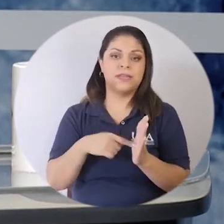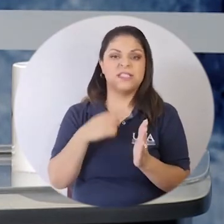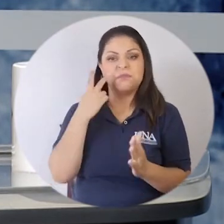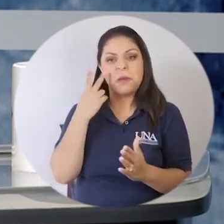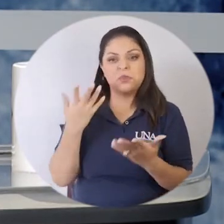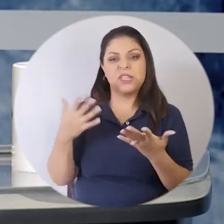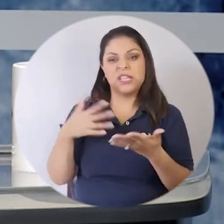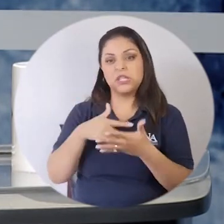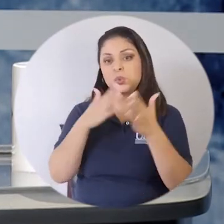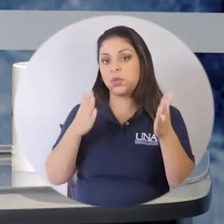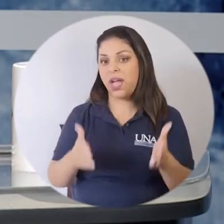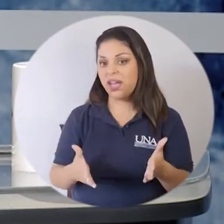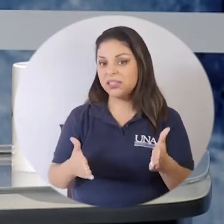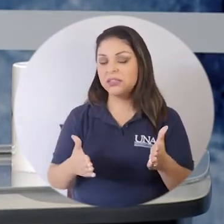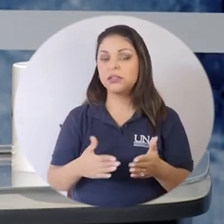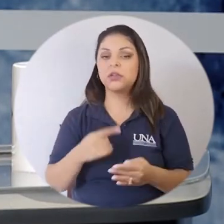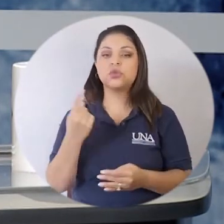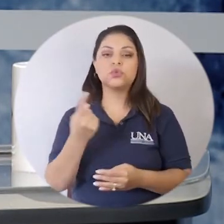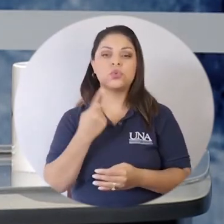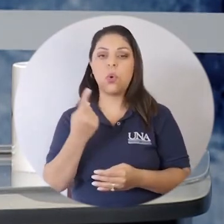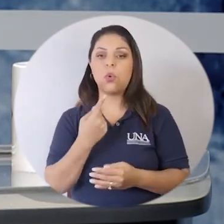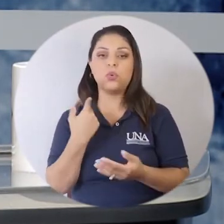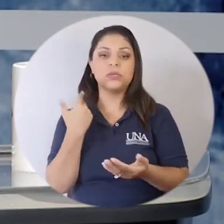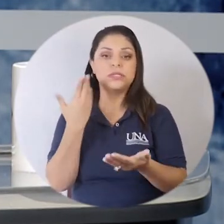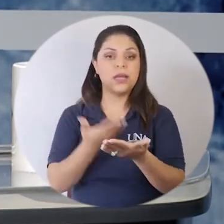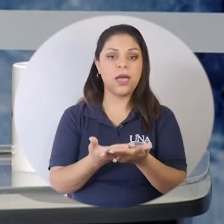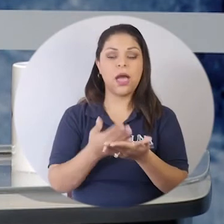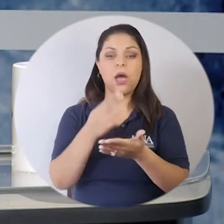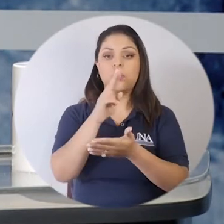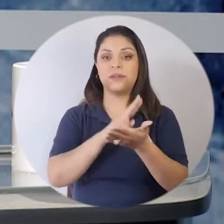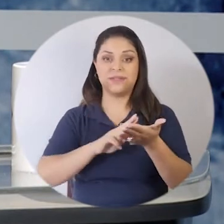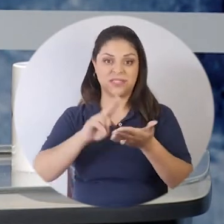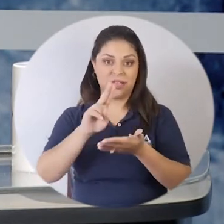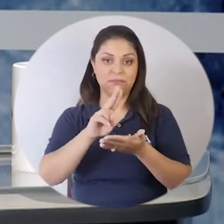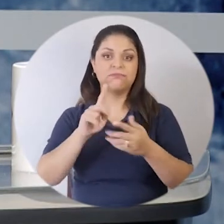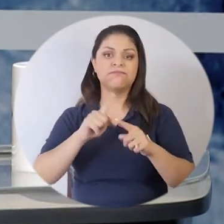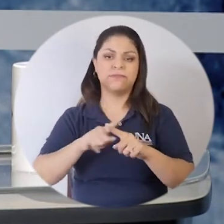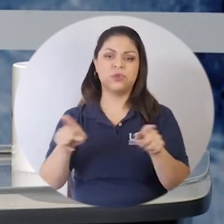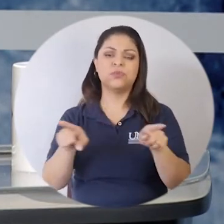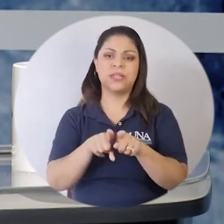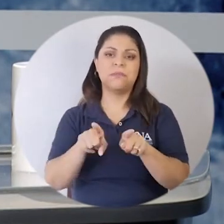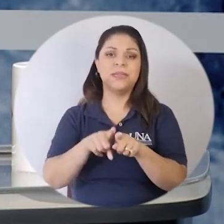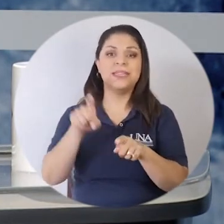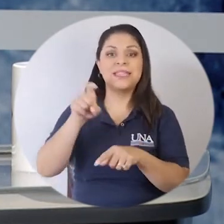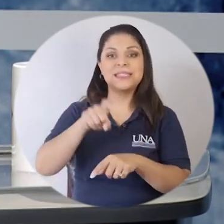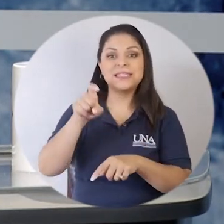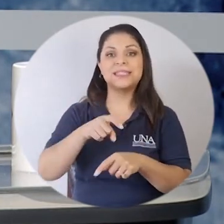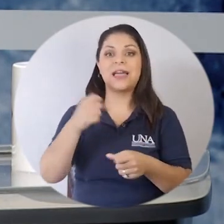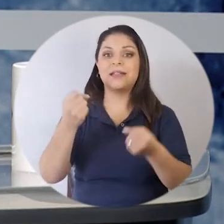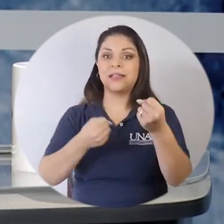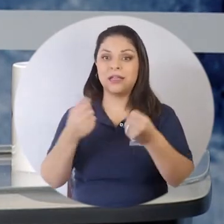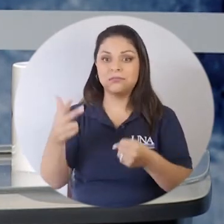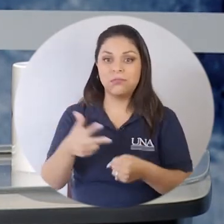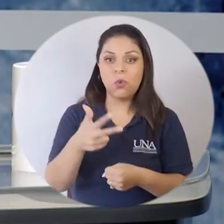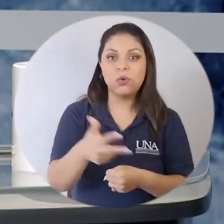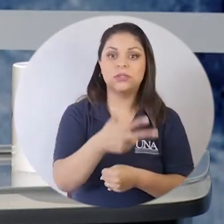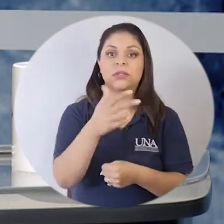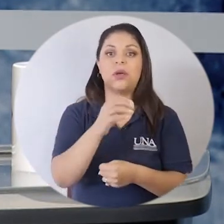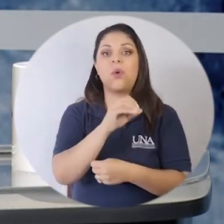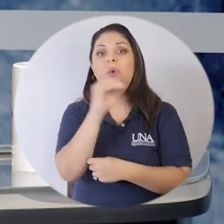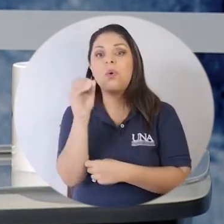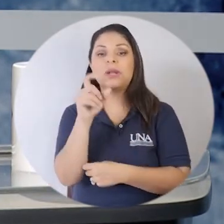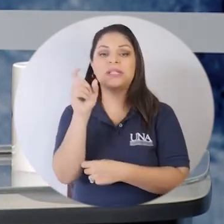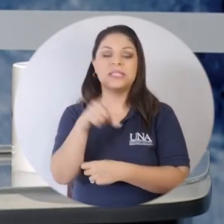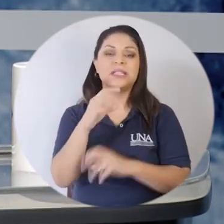veces vemos como que el estudiante solamente llegar a la universidad, pero implica un medio de transporte o